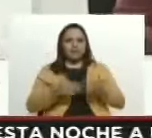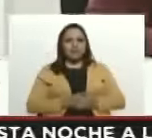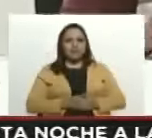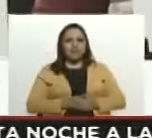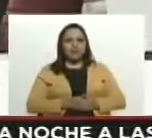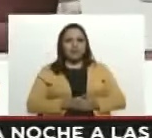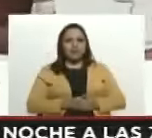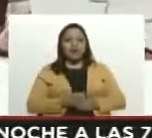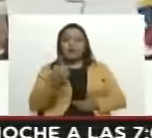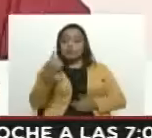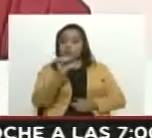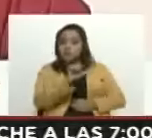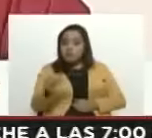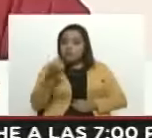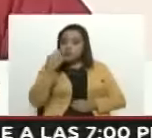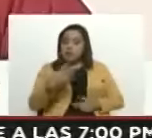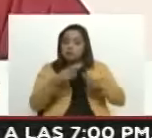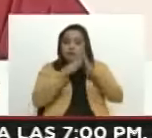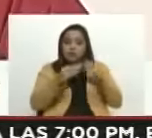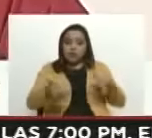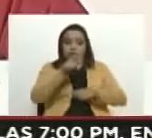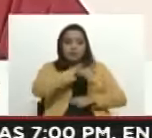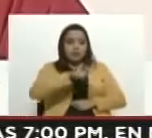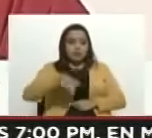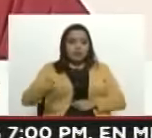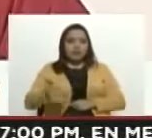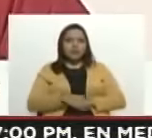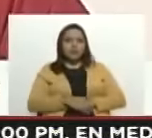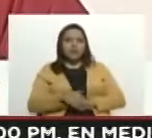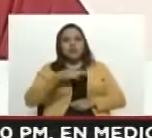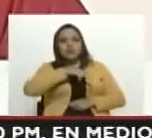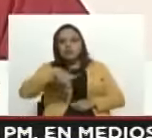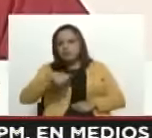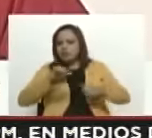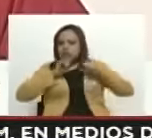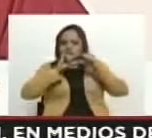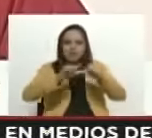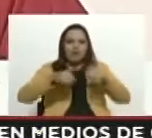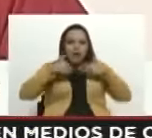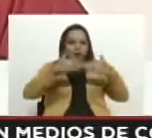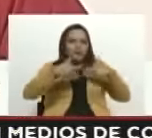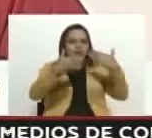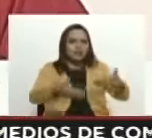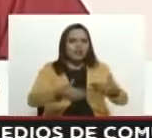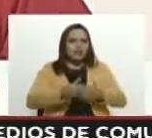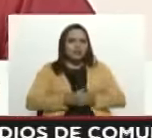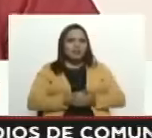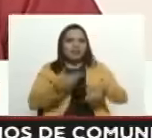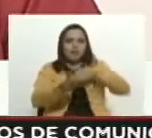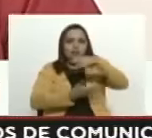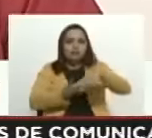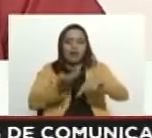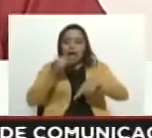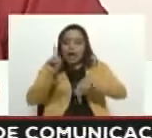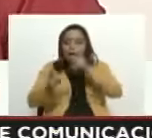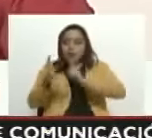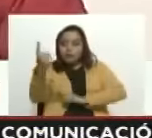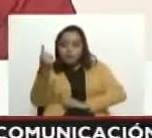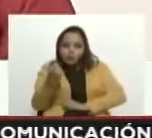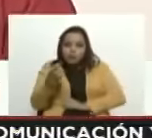Una semana buena para todos y para todas, y nosotros seguimos avanzando en revolución. Si hay alguna pregunta, por